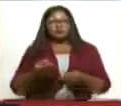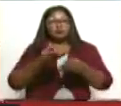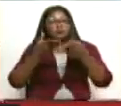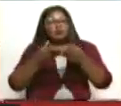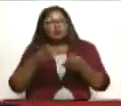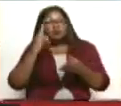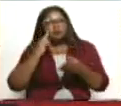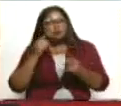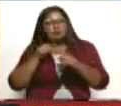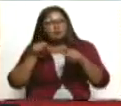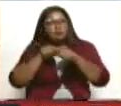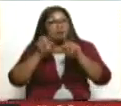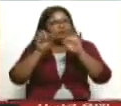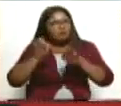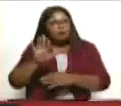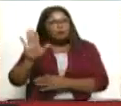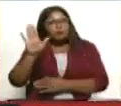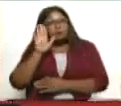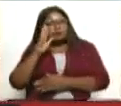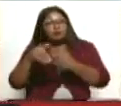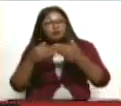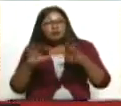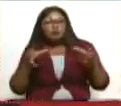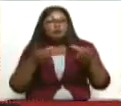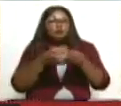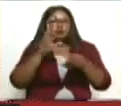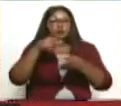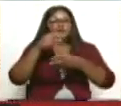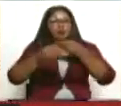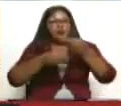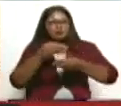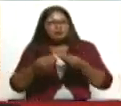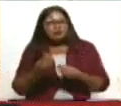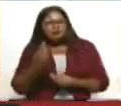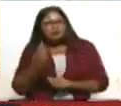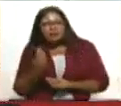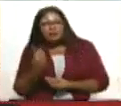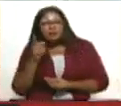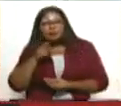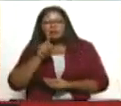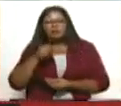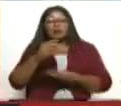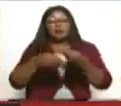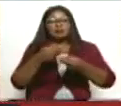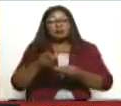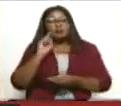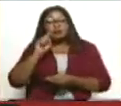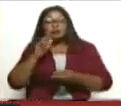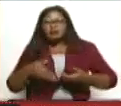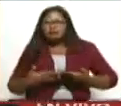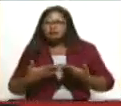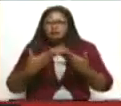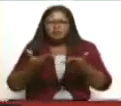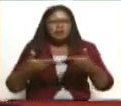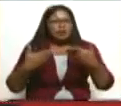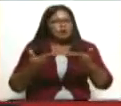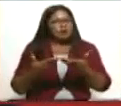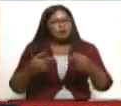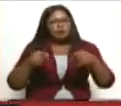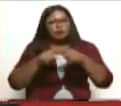está comprometido a acoger las reuniones que hagan falta y a disponer de los recursos que sean necesarios para